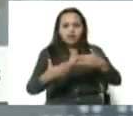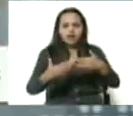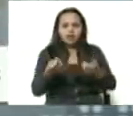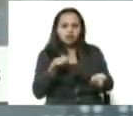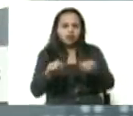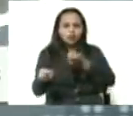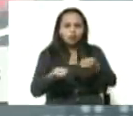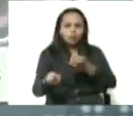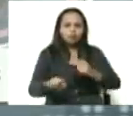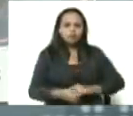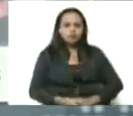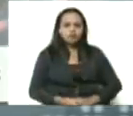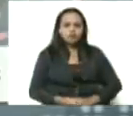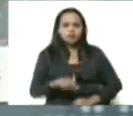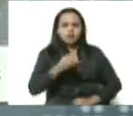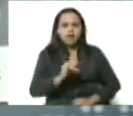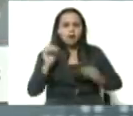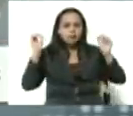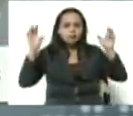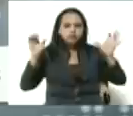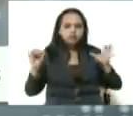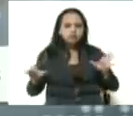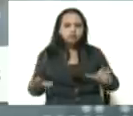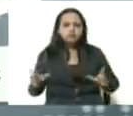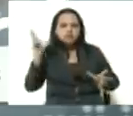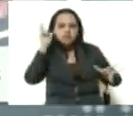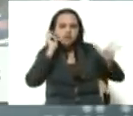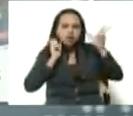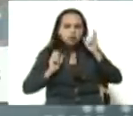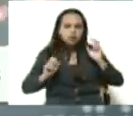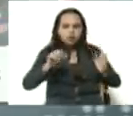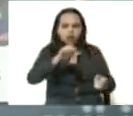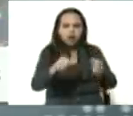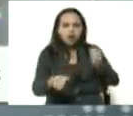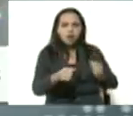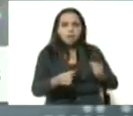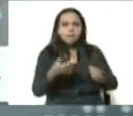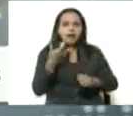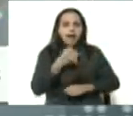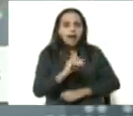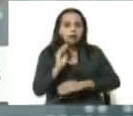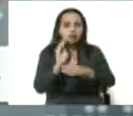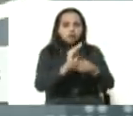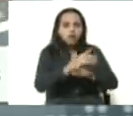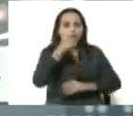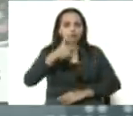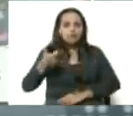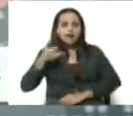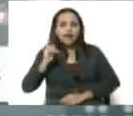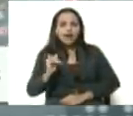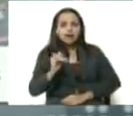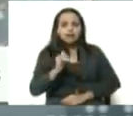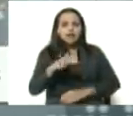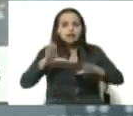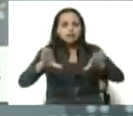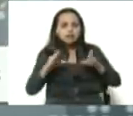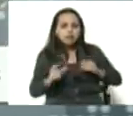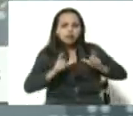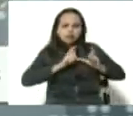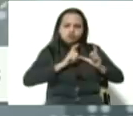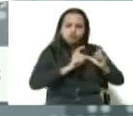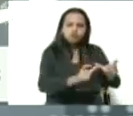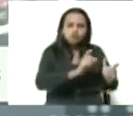contención, perifoneo, para alertar a la población y que se dé el máximo cumplimiento a la